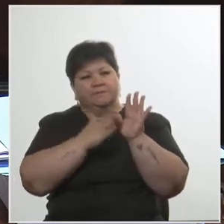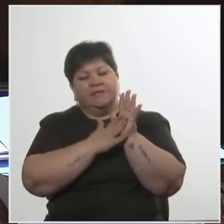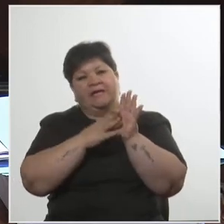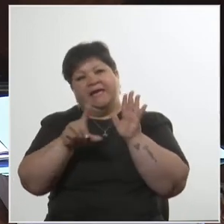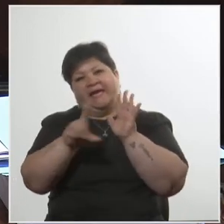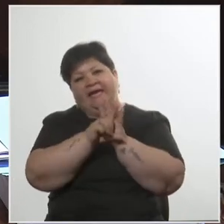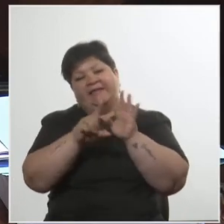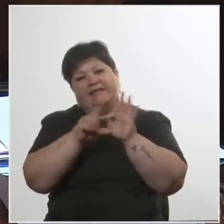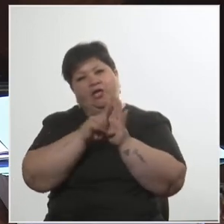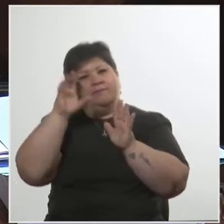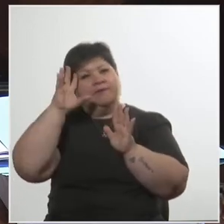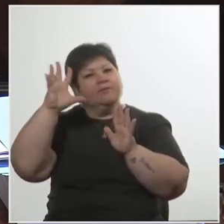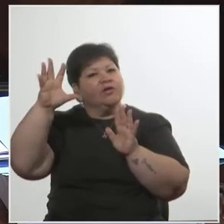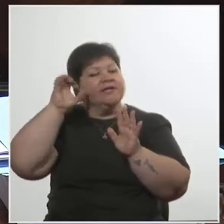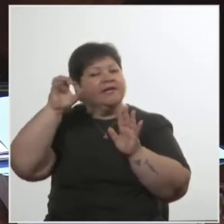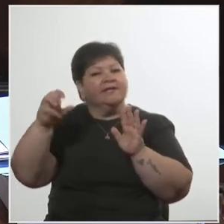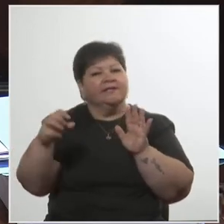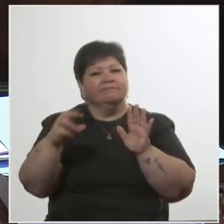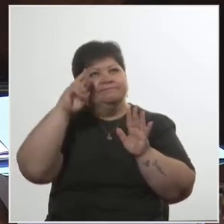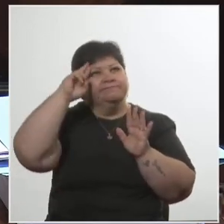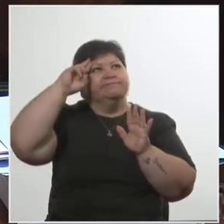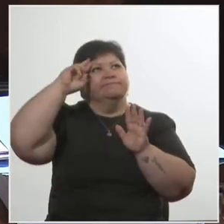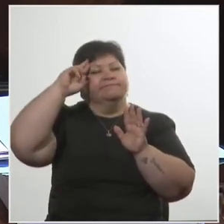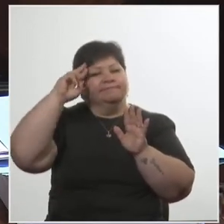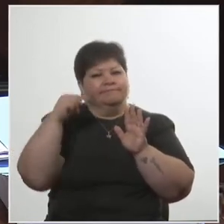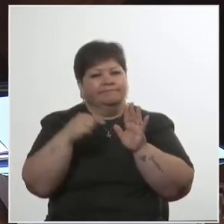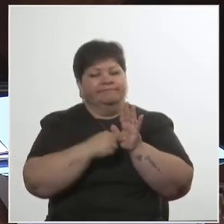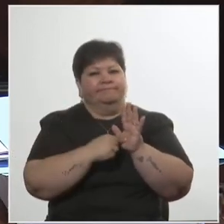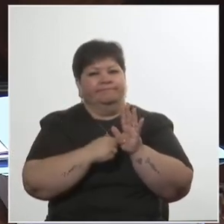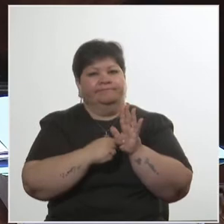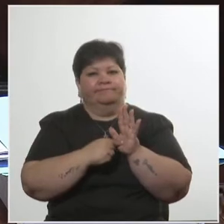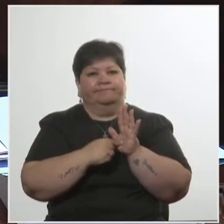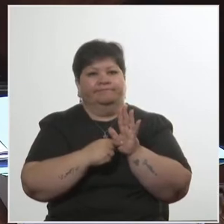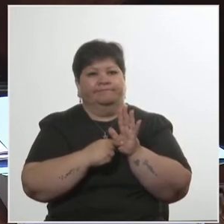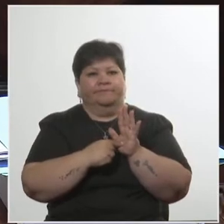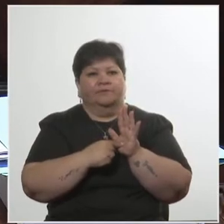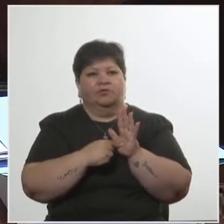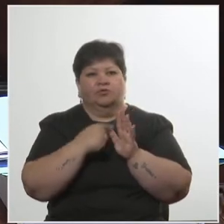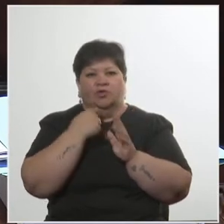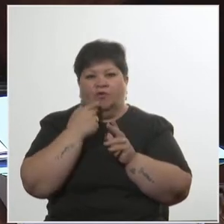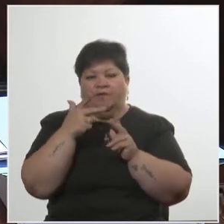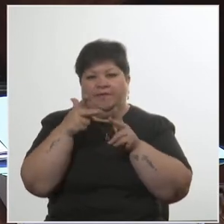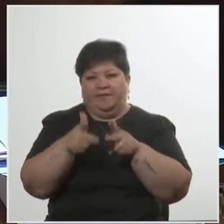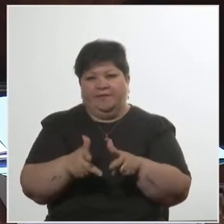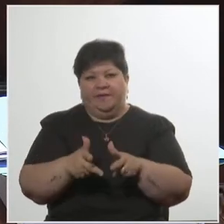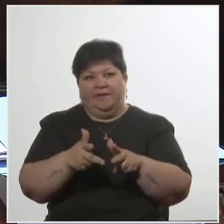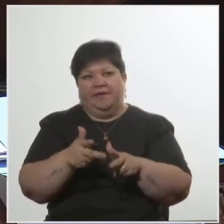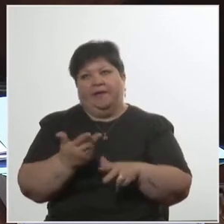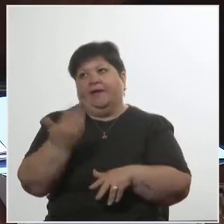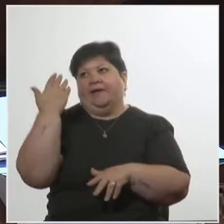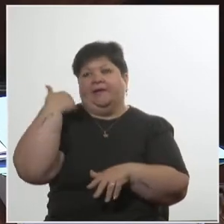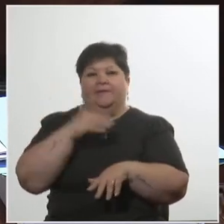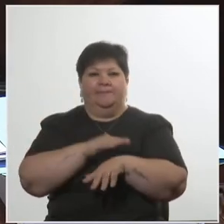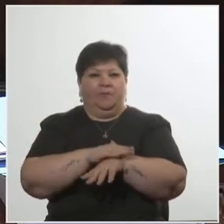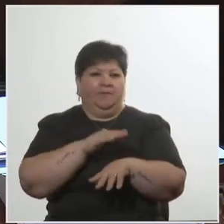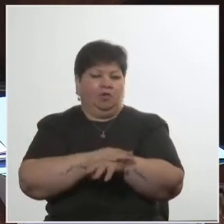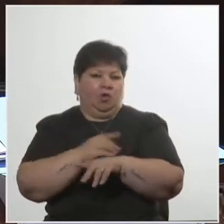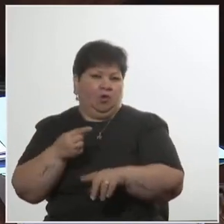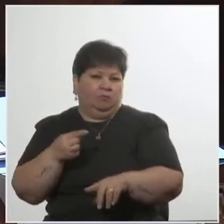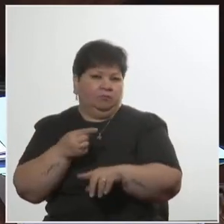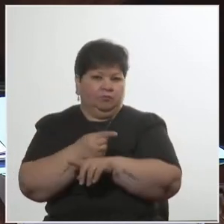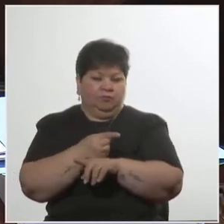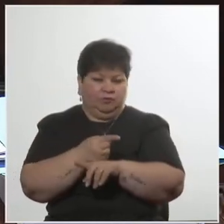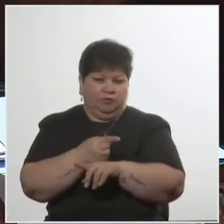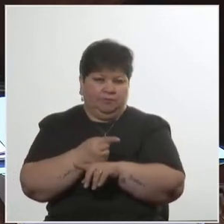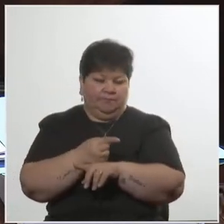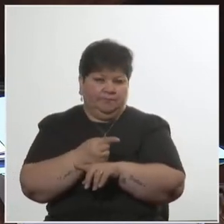memoriales yo hice una intervención ahí en nombre de quienes en ese momento éramos la oposición de todos los partidos